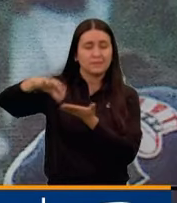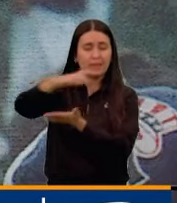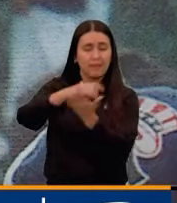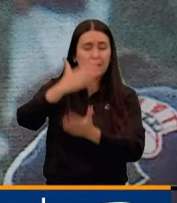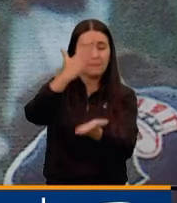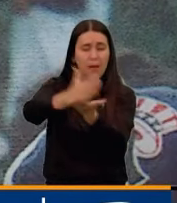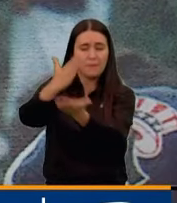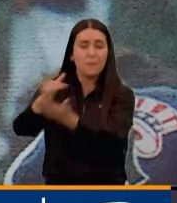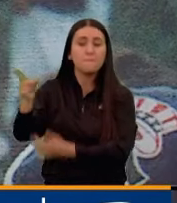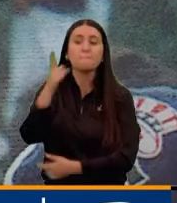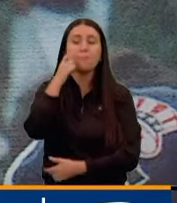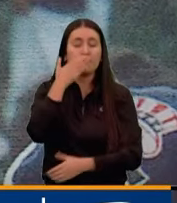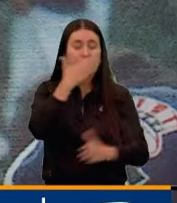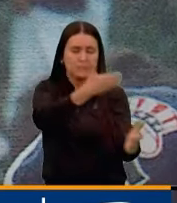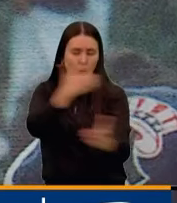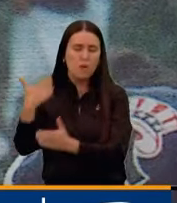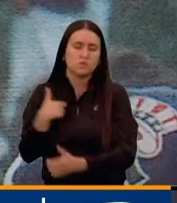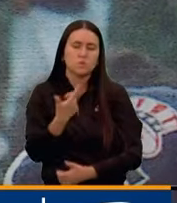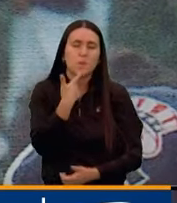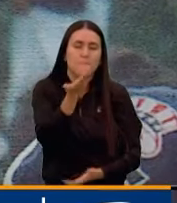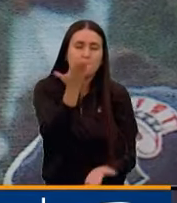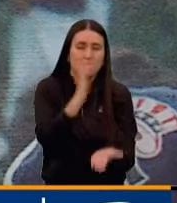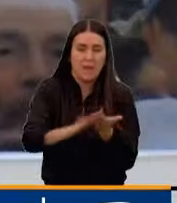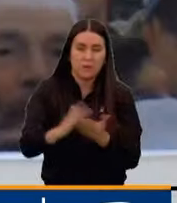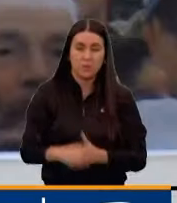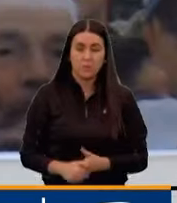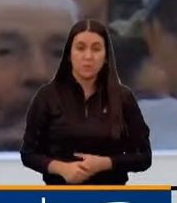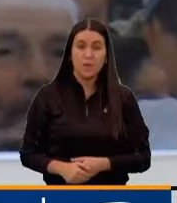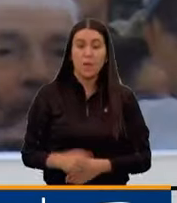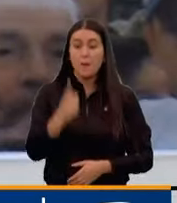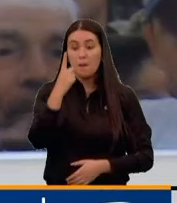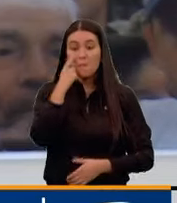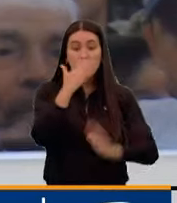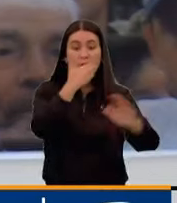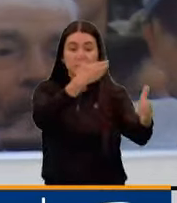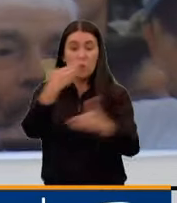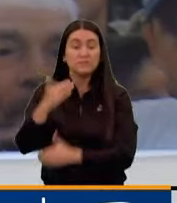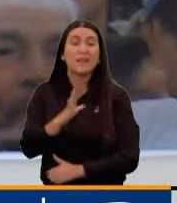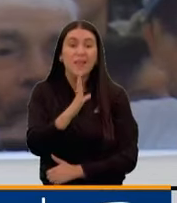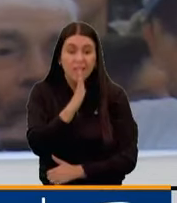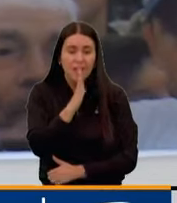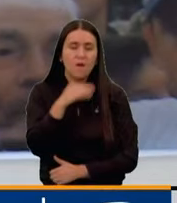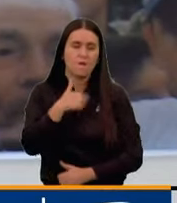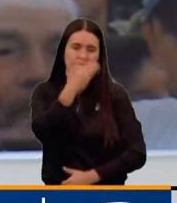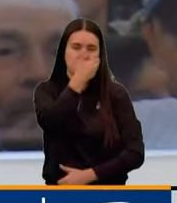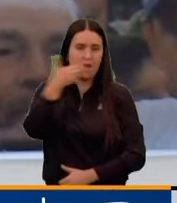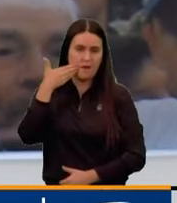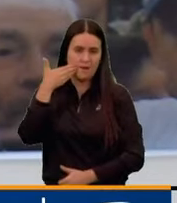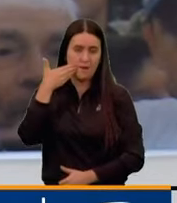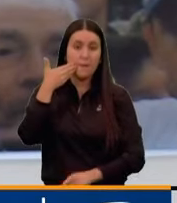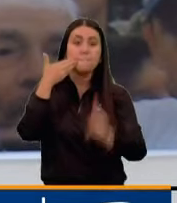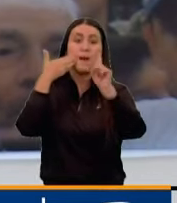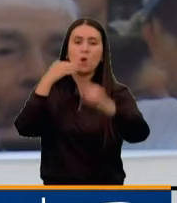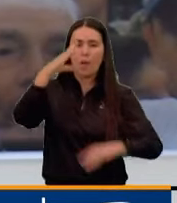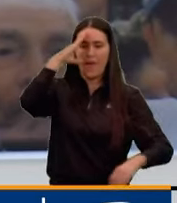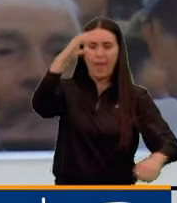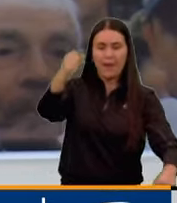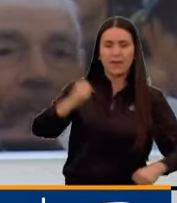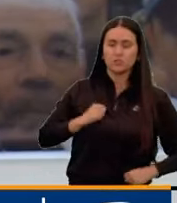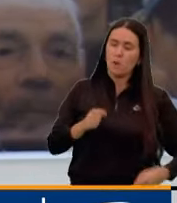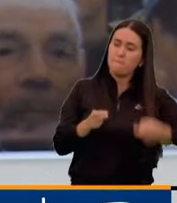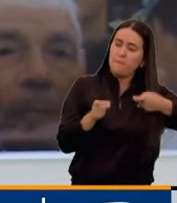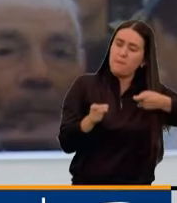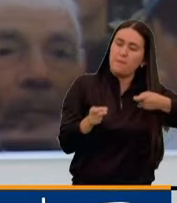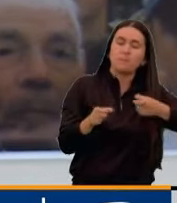se encontraba su padre. A mi papá lo secuestra la FARC y fue asesinado por miembros del ejército y con